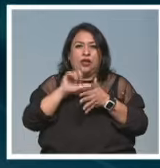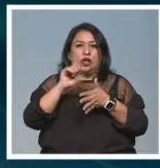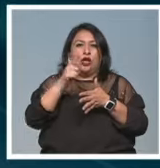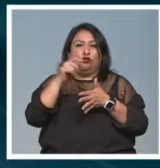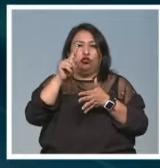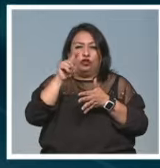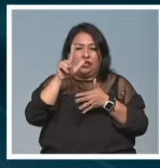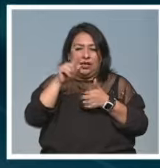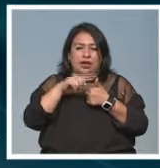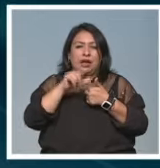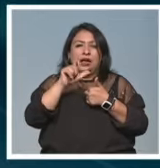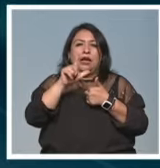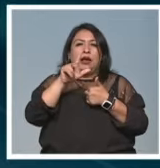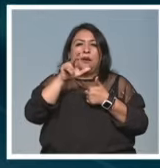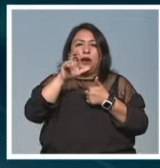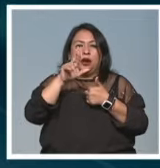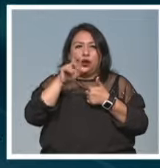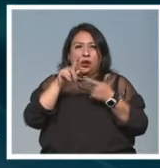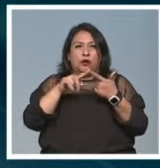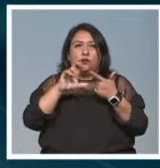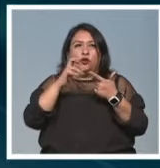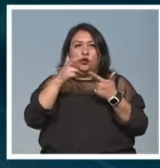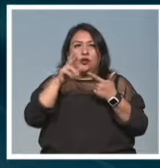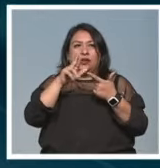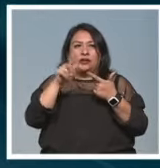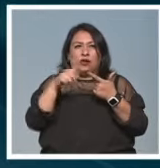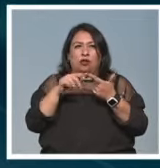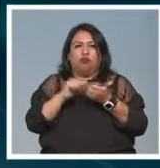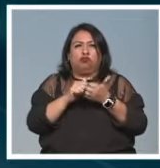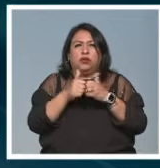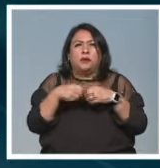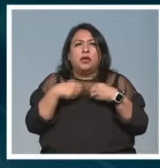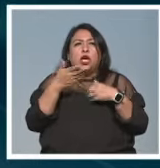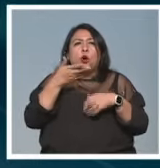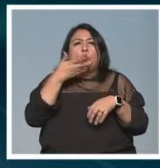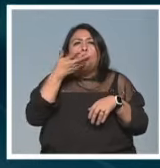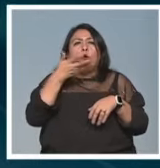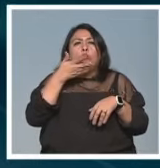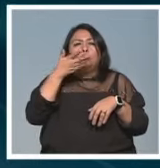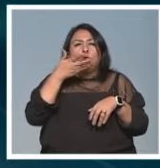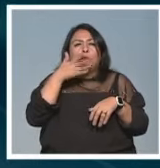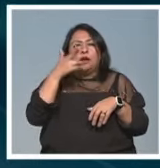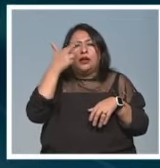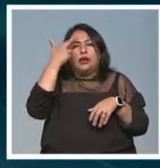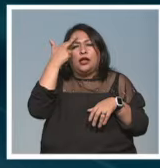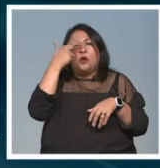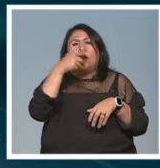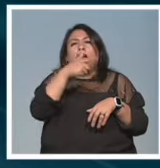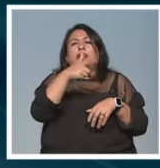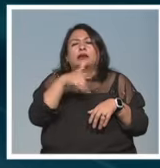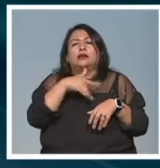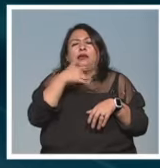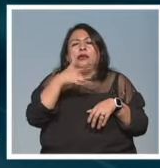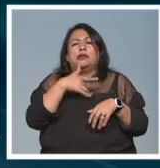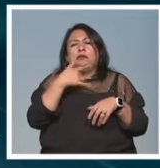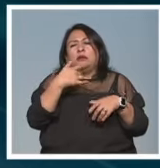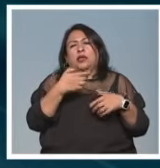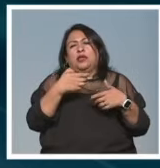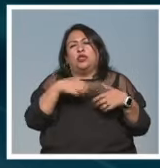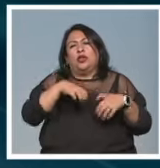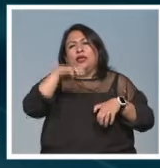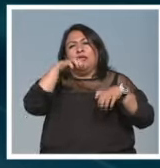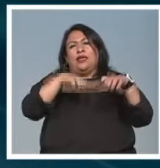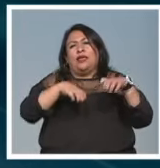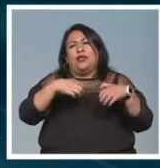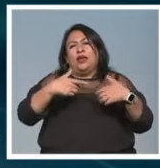Lara, Álvaro Carrillo y Chuy Rasgado, cobraron vida en una tradición que evoca los fuertes sentimientos de varias